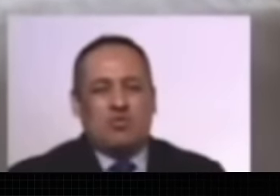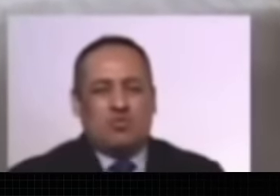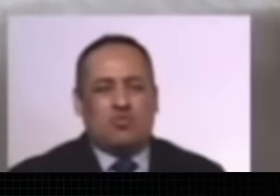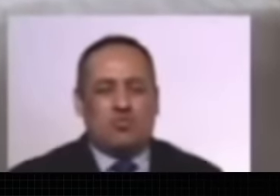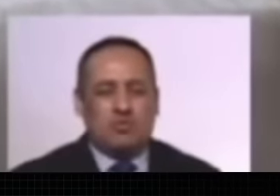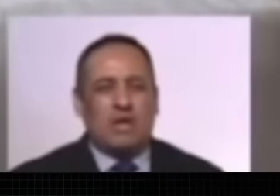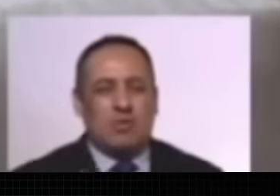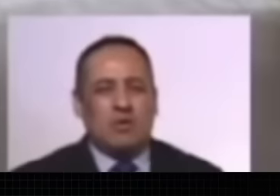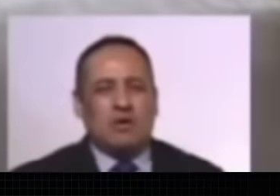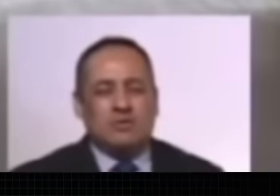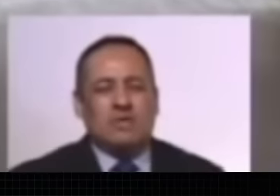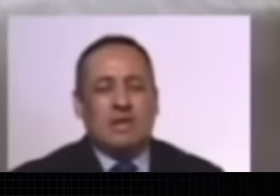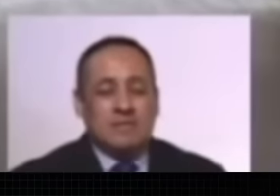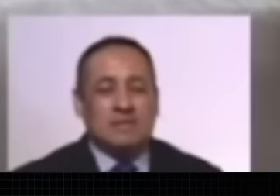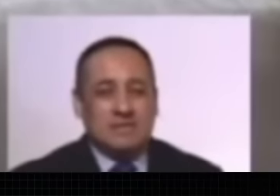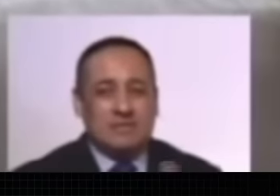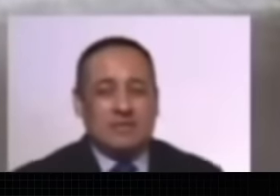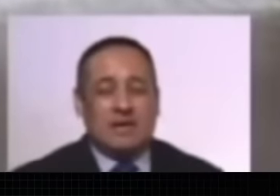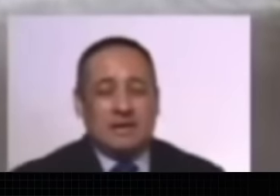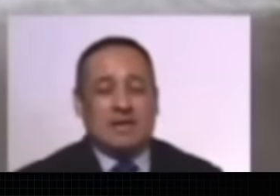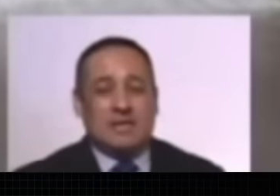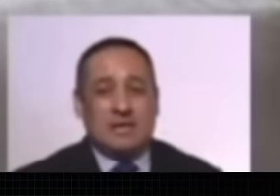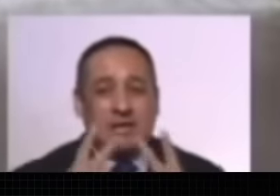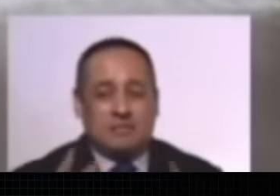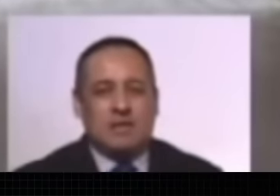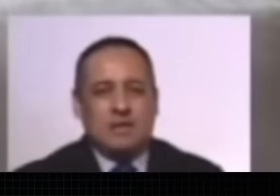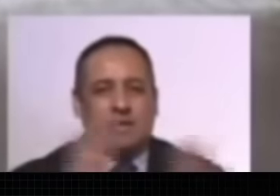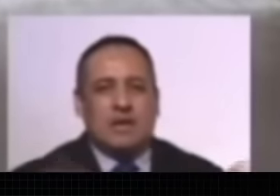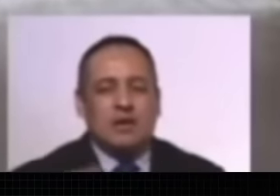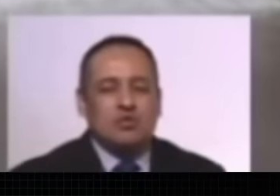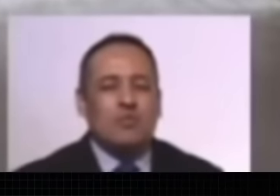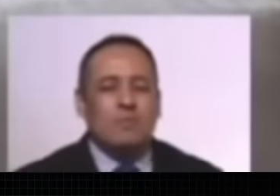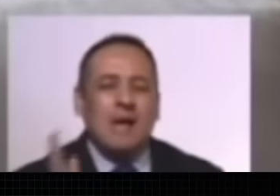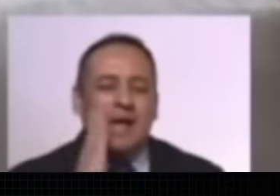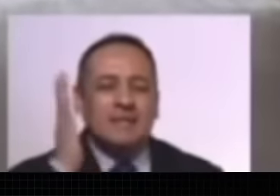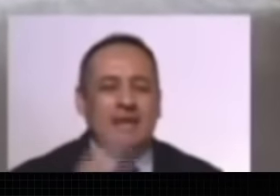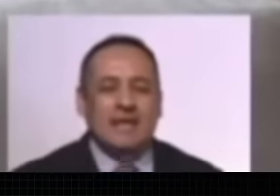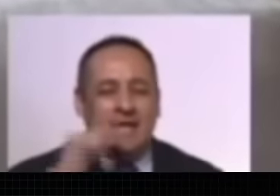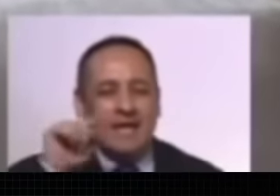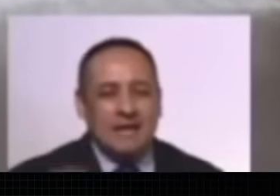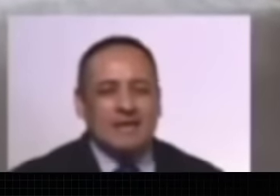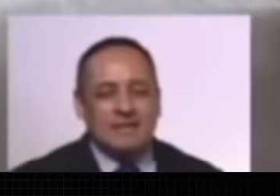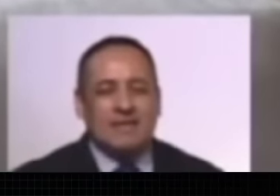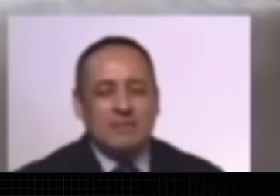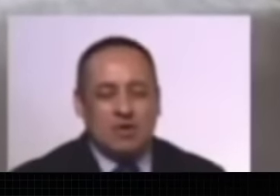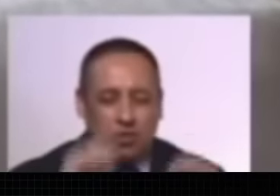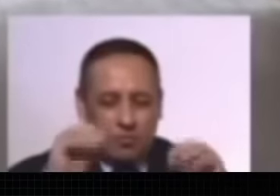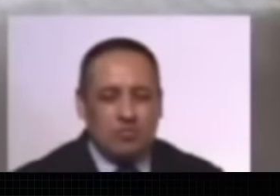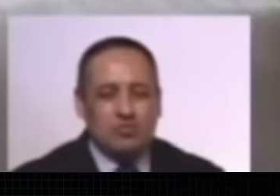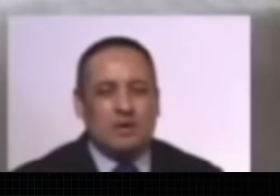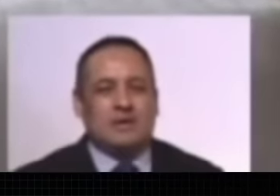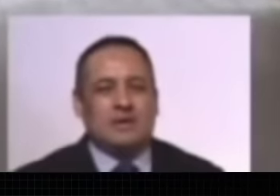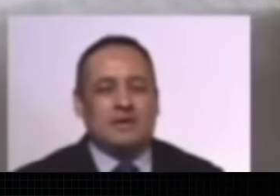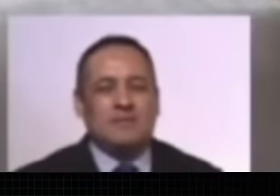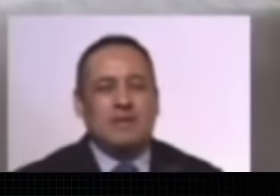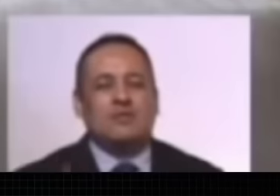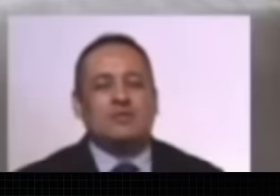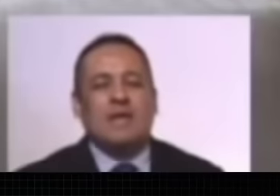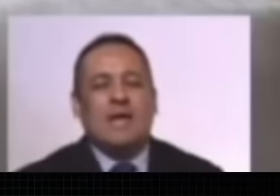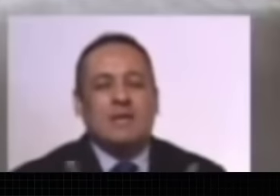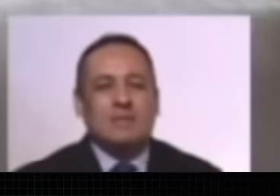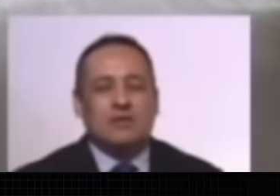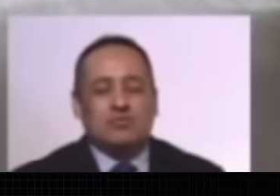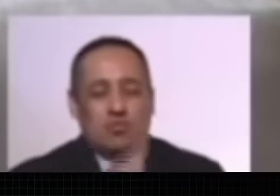de la señora. Es que claro, ella es su madrina, ella los puso ahí. Pero su lista